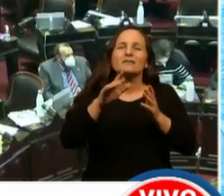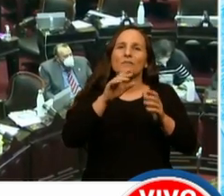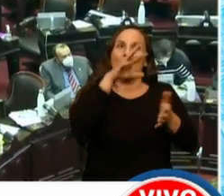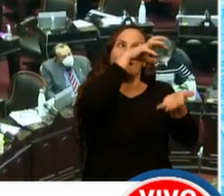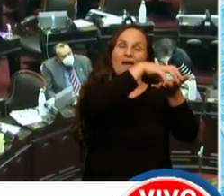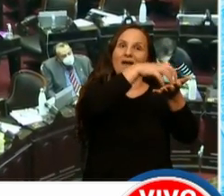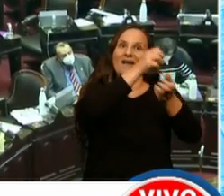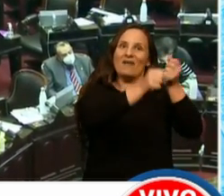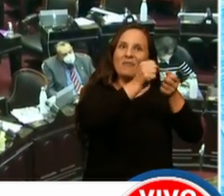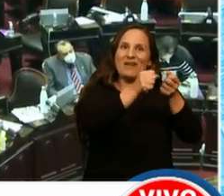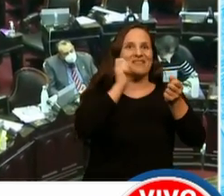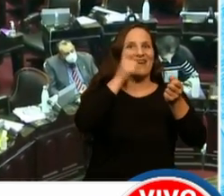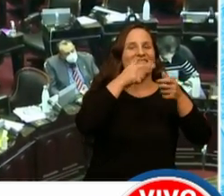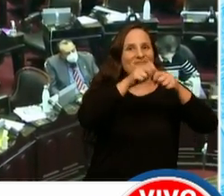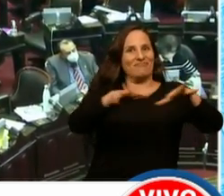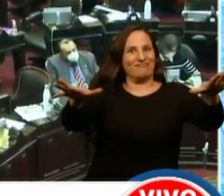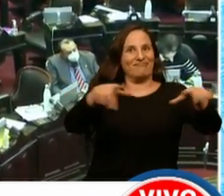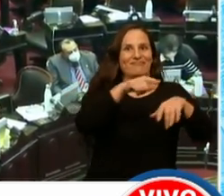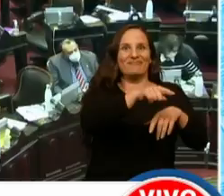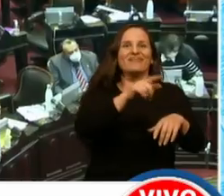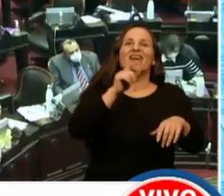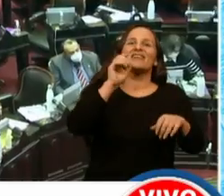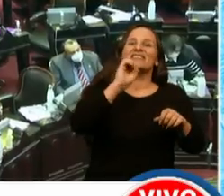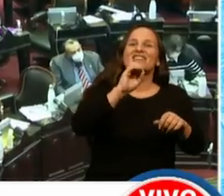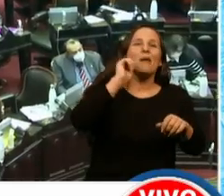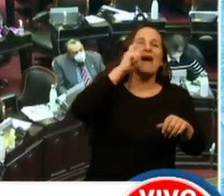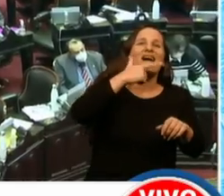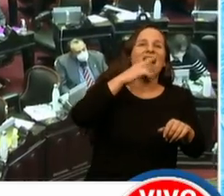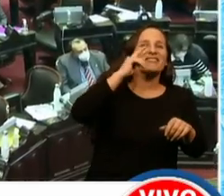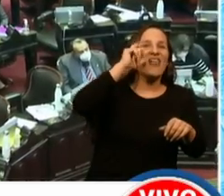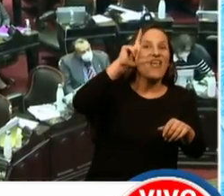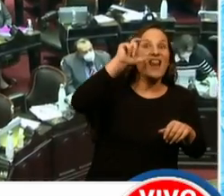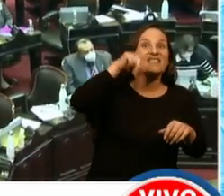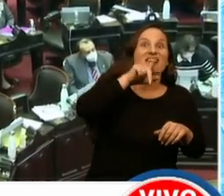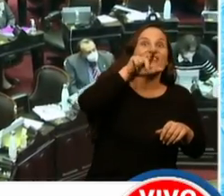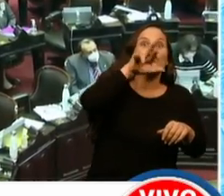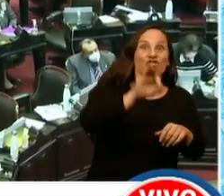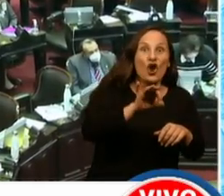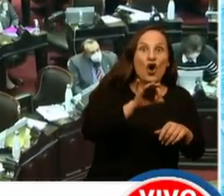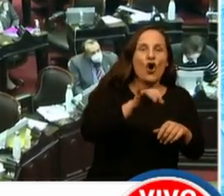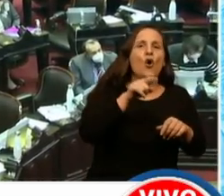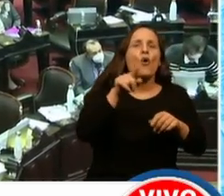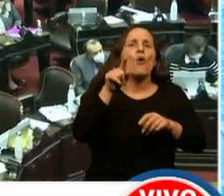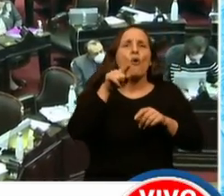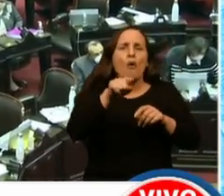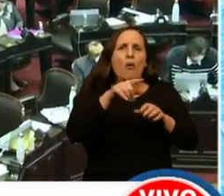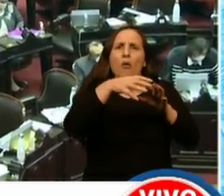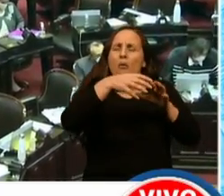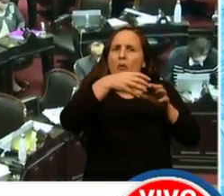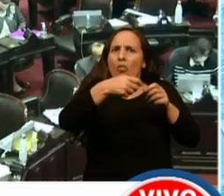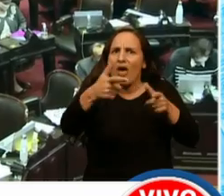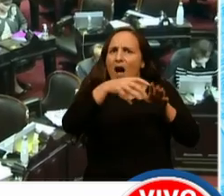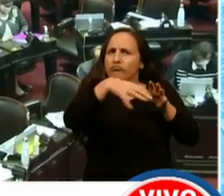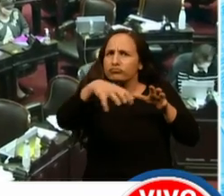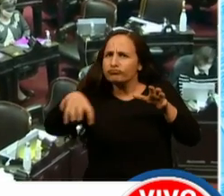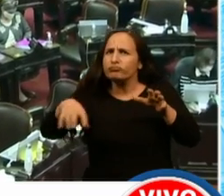que es en este caso la distribuidora de gas del centro para distintas áreas que justamente tenían